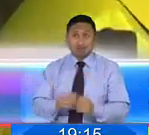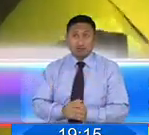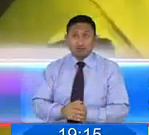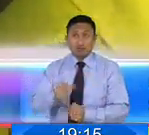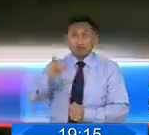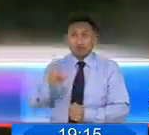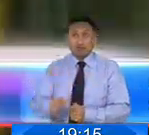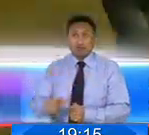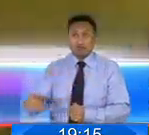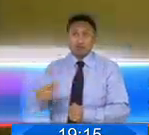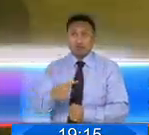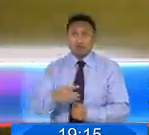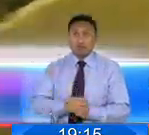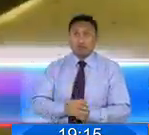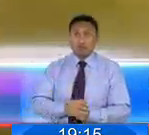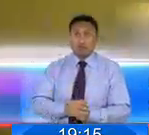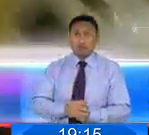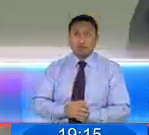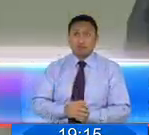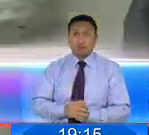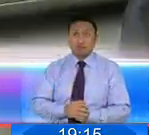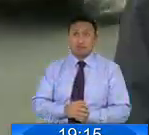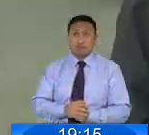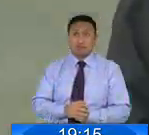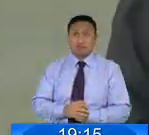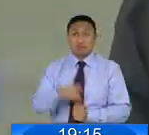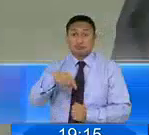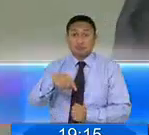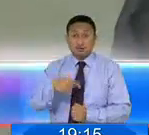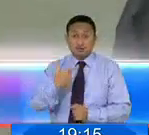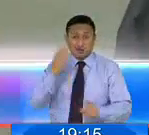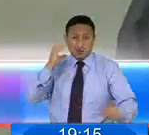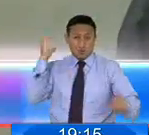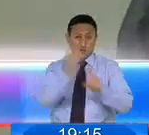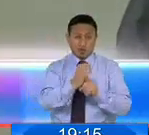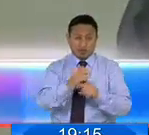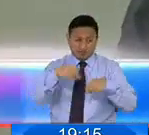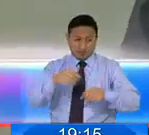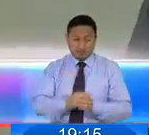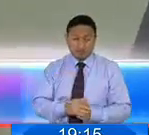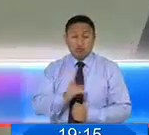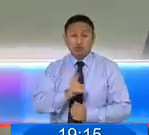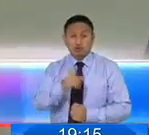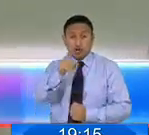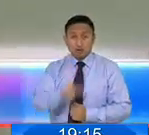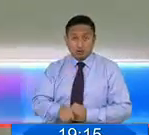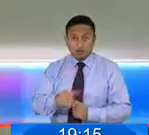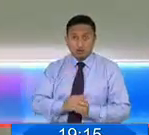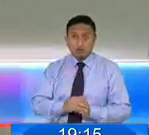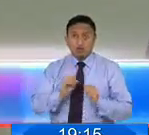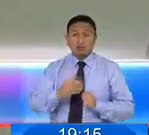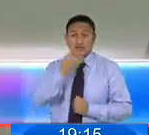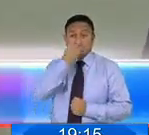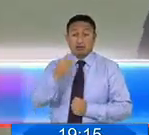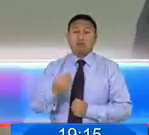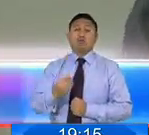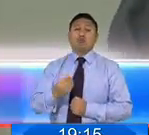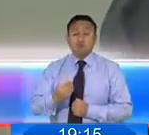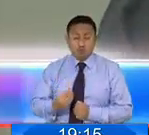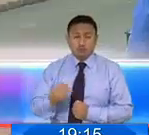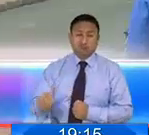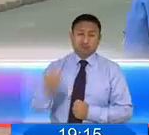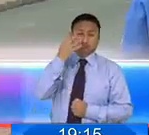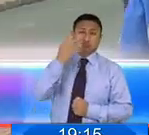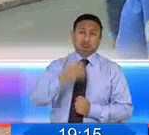los uniformados violentando su integridad. No solamente que nos insultan, sino que incluso llegan hasta escupir a